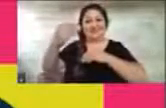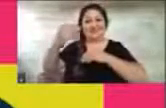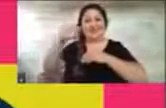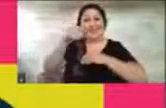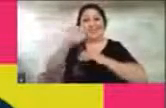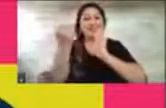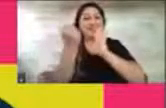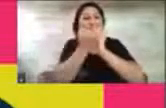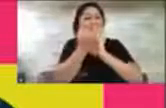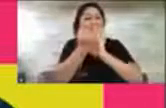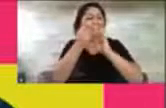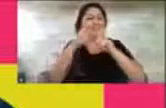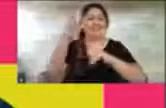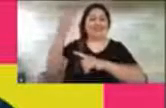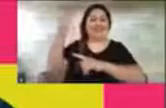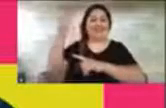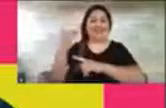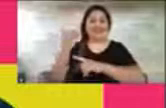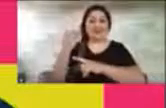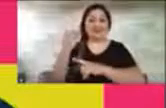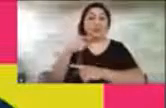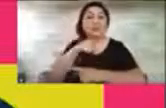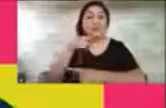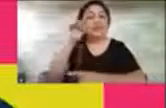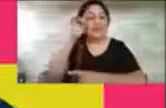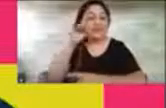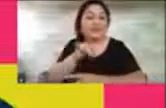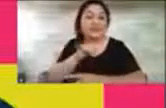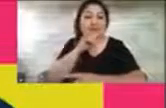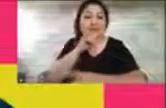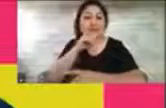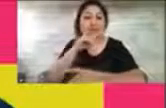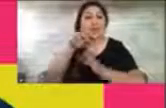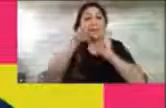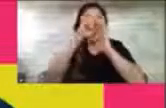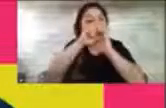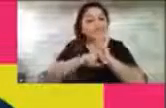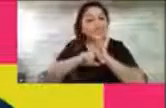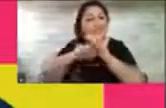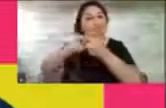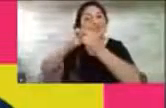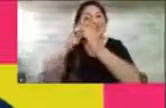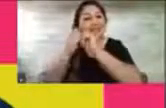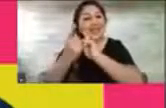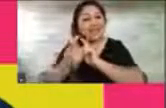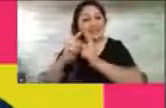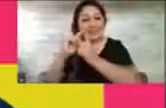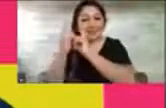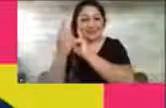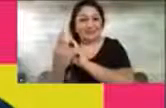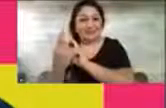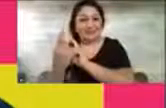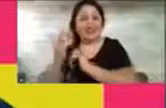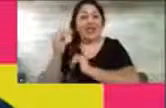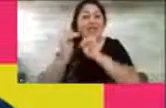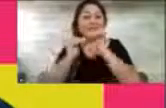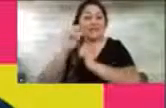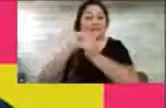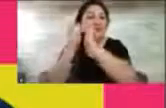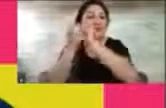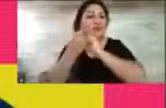sé si ustedes sabrán pero siempre los proyectos mutan los proyectos cambian y se transforman muchas veces en otras cosas